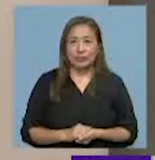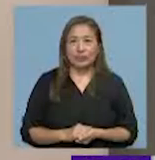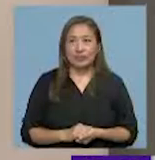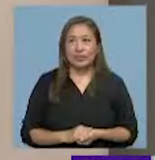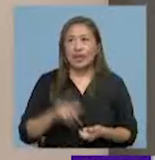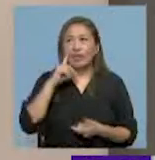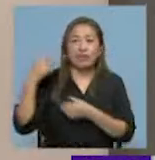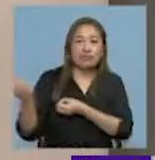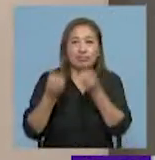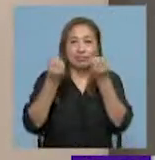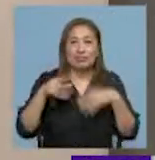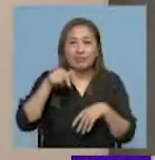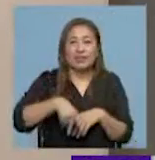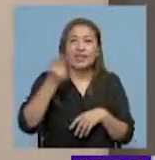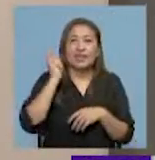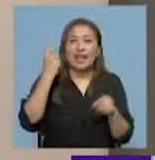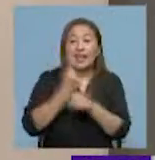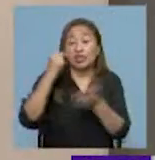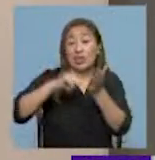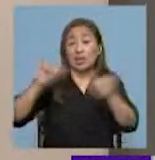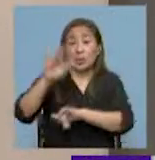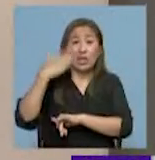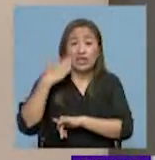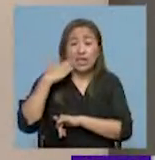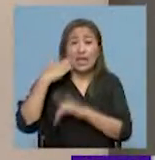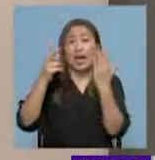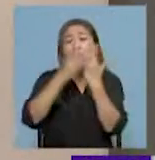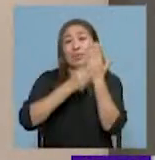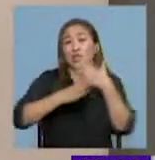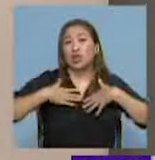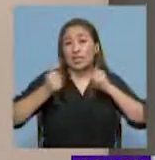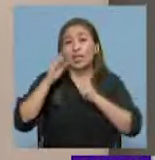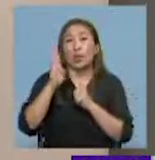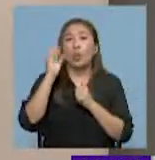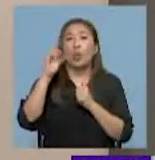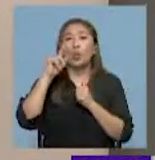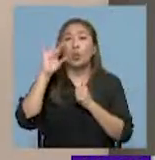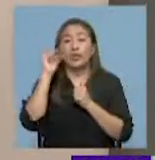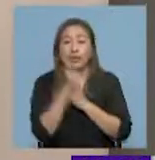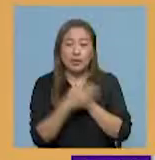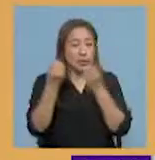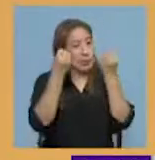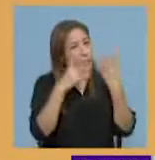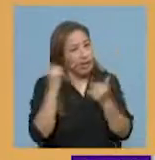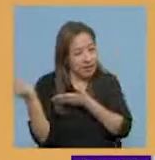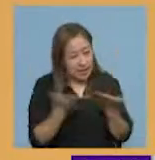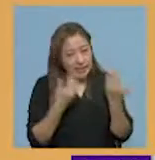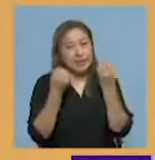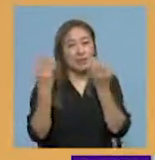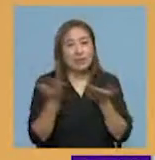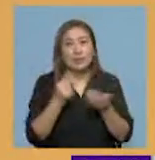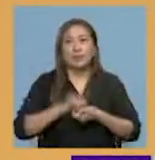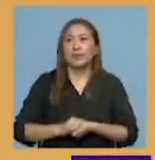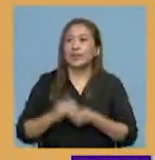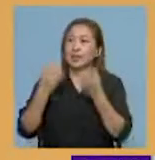el día de hoy le vamos a dar la bienvenida en esta primera edición de noticias al ministro de salud de gustavo bou y como al ministro buen día gracias por acompañarnos su puesta